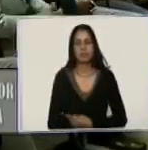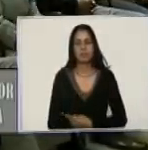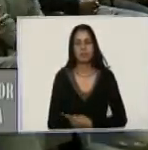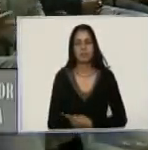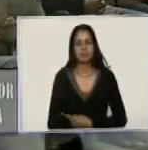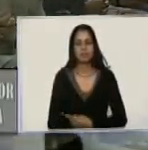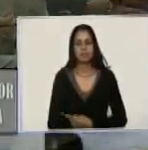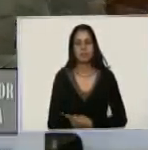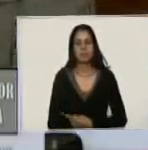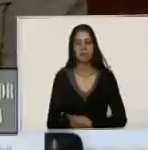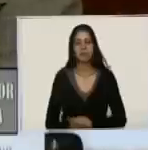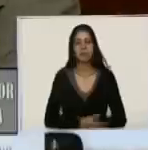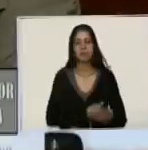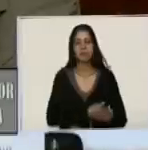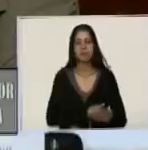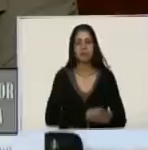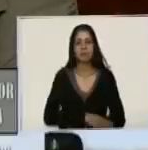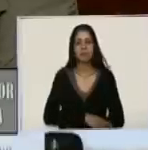Yo propongo,